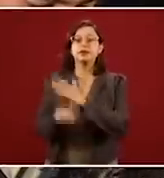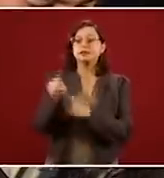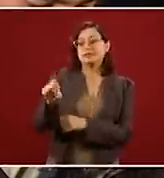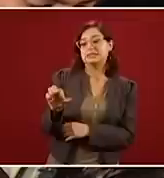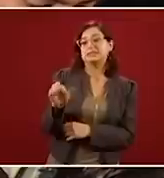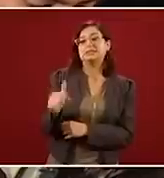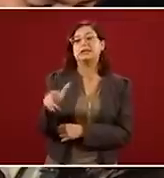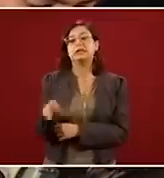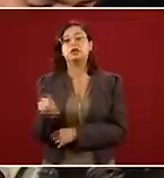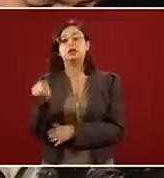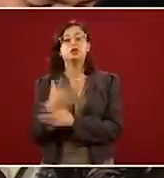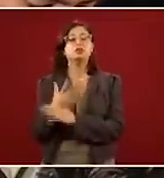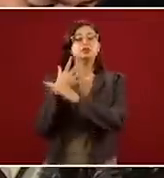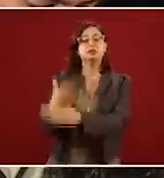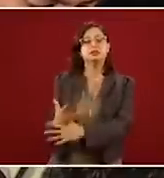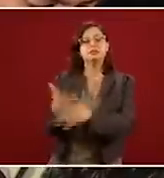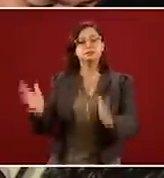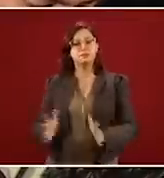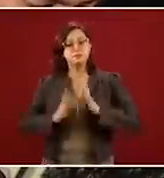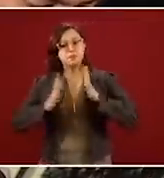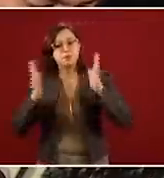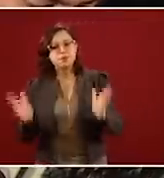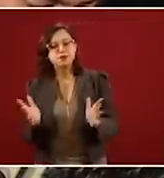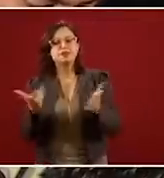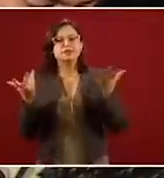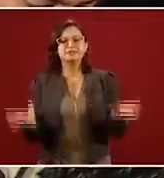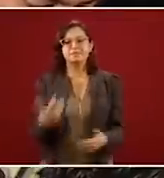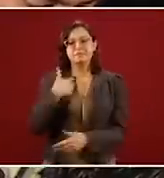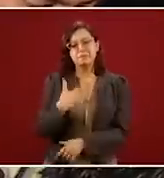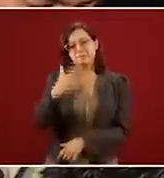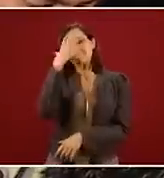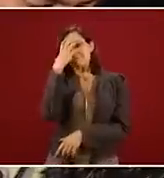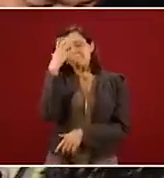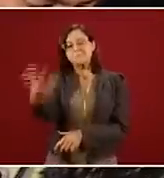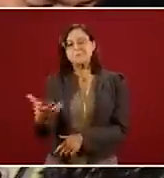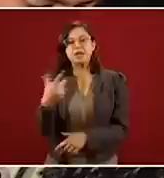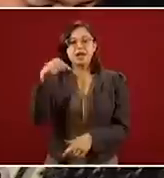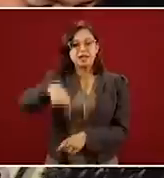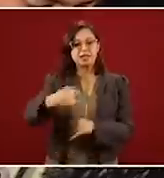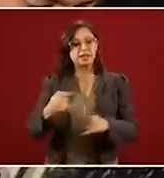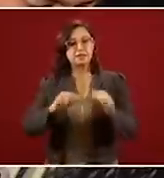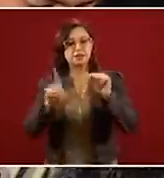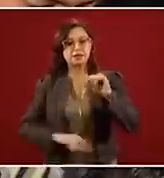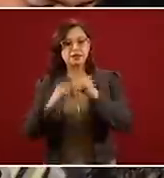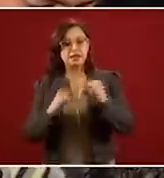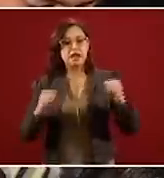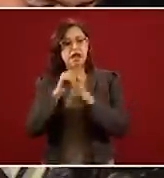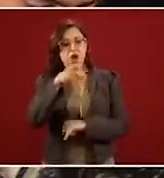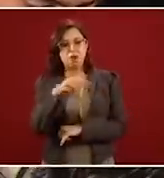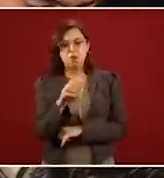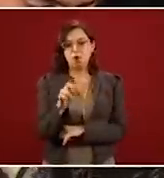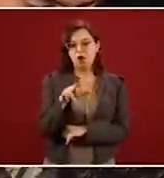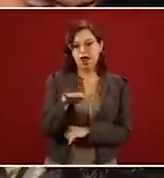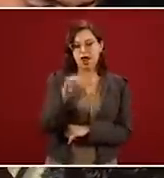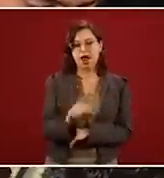pues es precisamente que, pues sorpresa de que decía que es una vergüenza para que las instituciones mexicanas no sancionaran a Moreira por